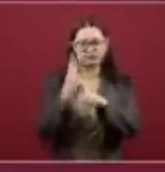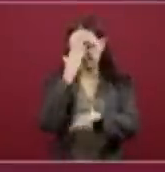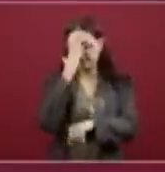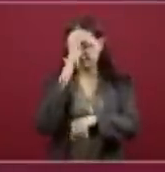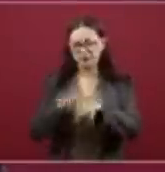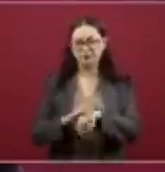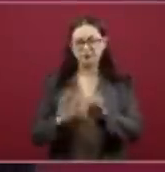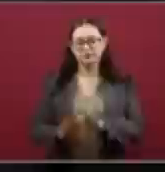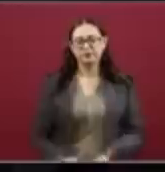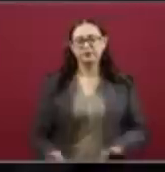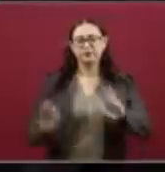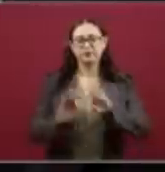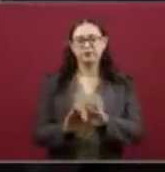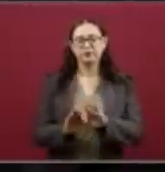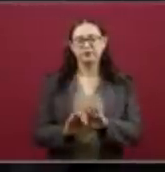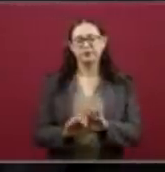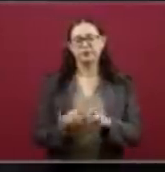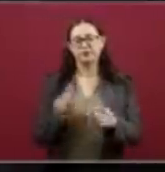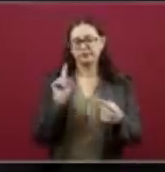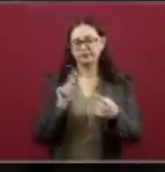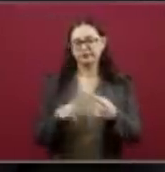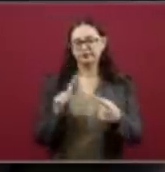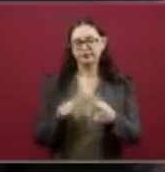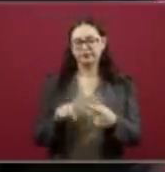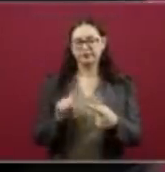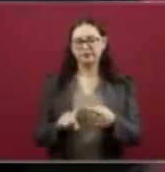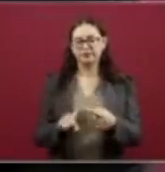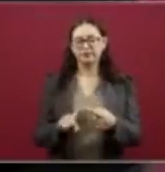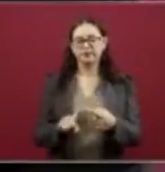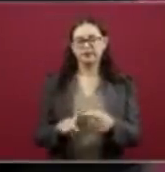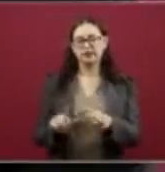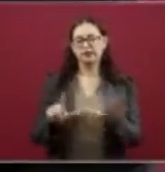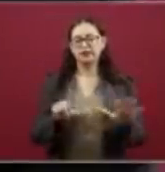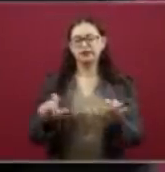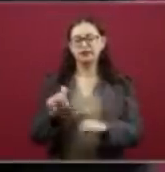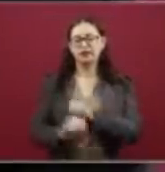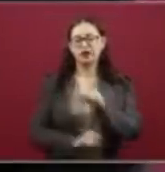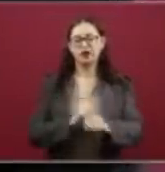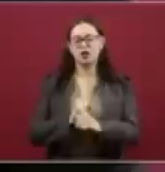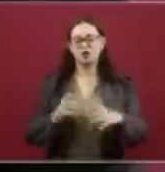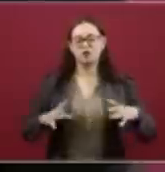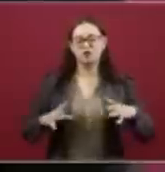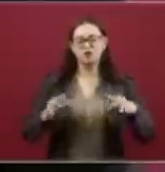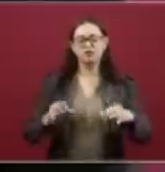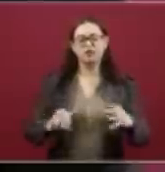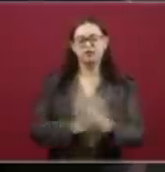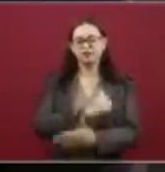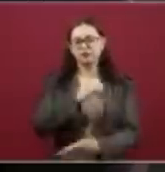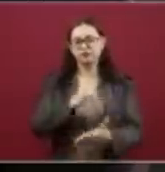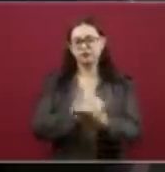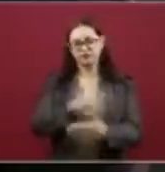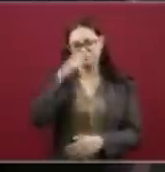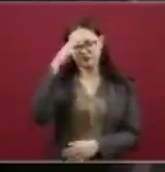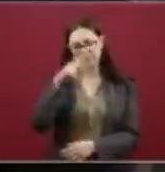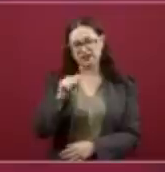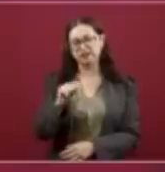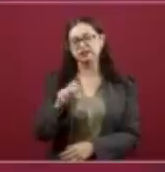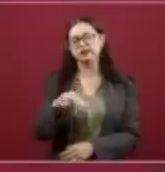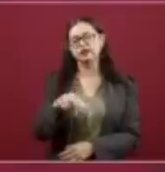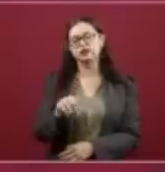los 700 años de la fundación de la Ciudad de México, de